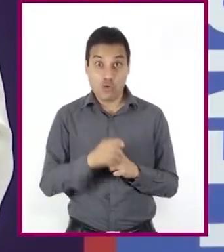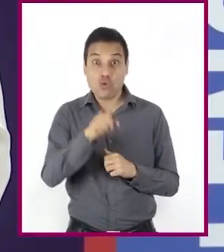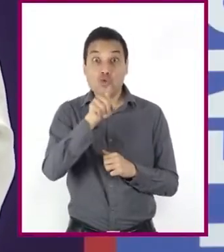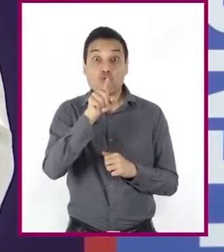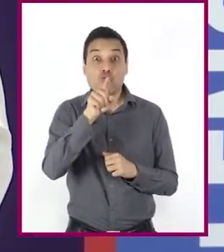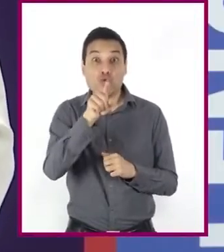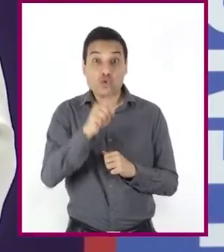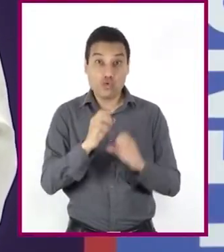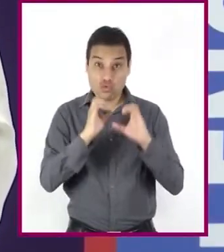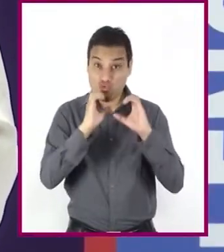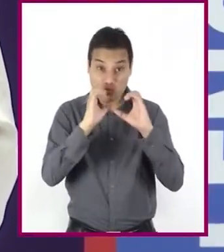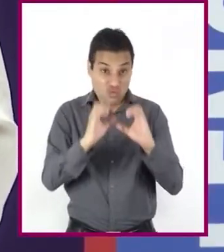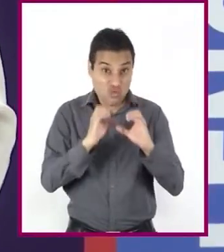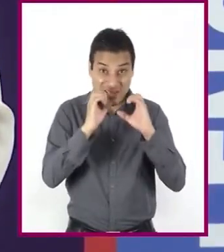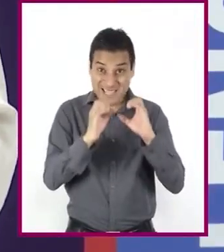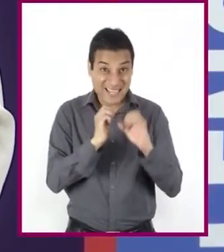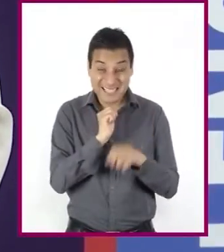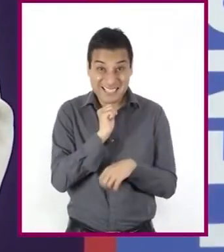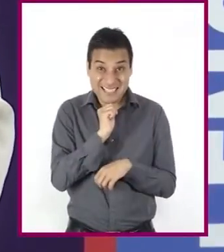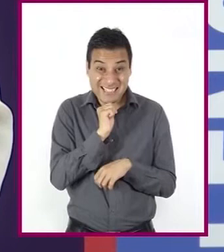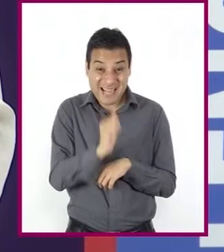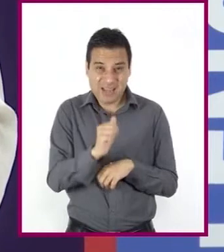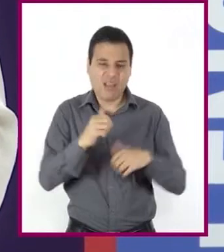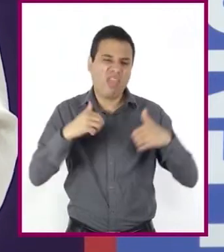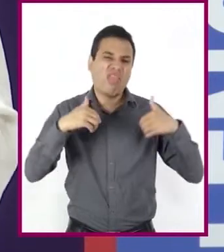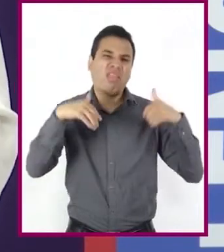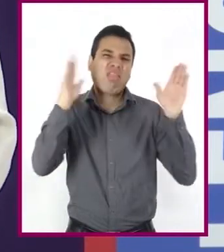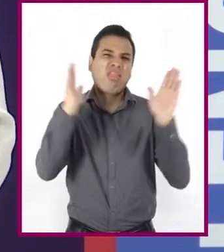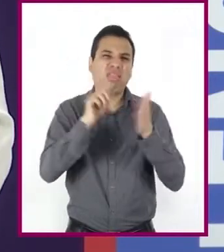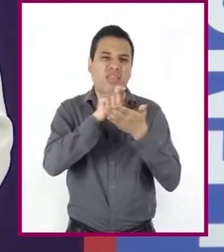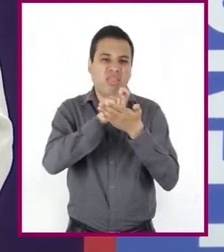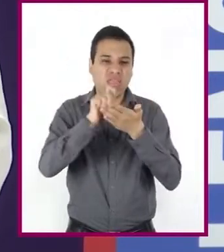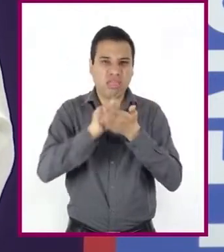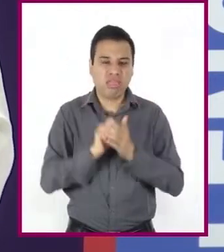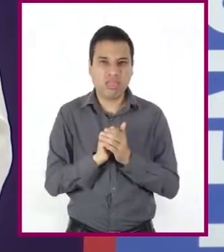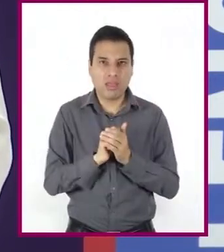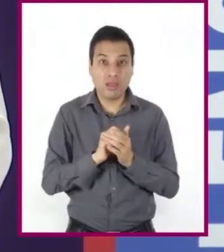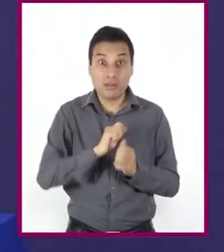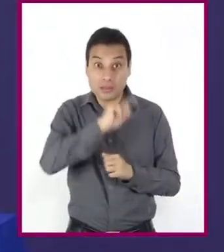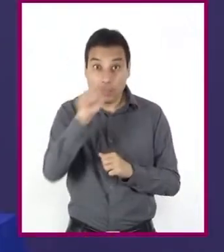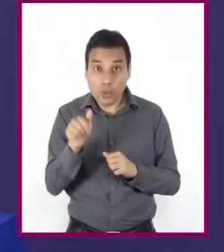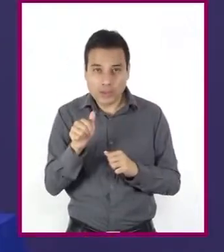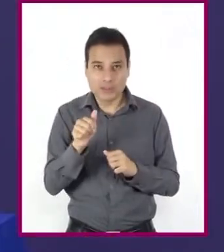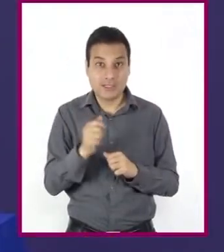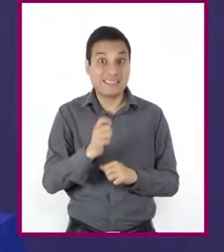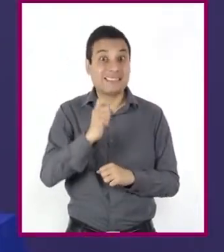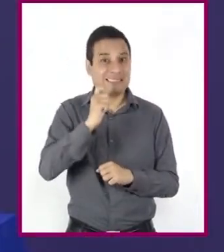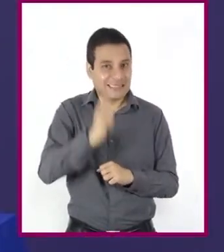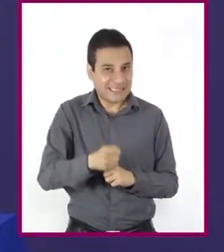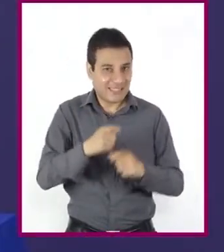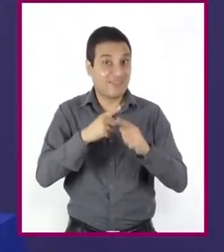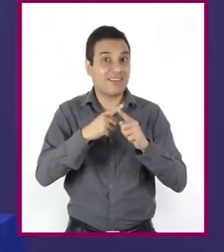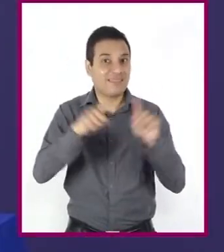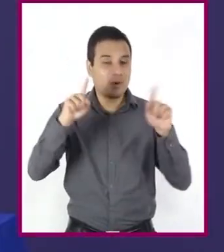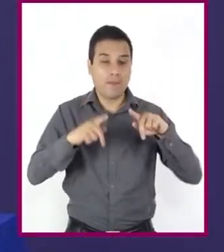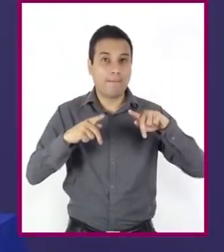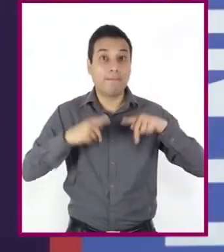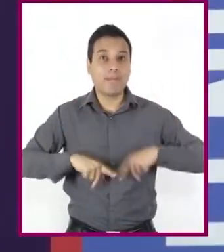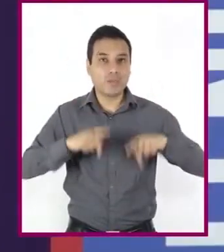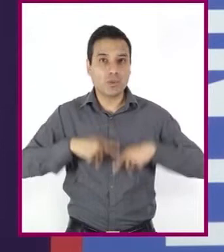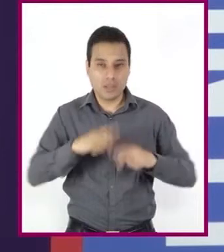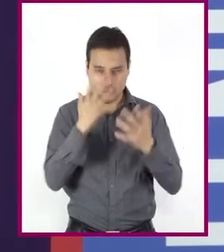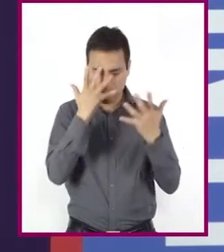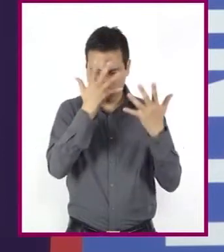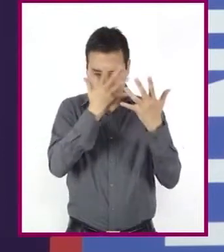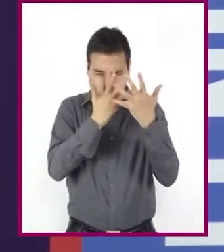no cuidamos los signos de puntuación al redactar cualquier texto, este corre el riesgo de cambiar el sentido o perder la idea que